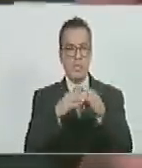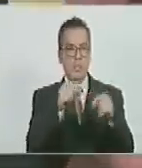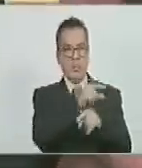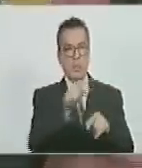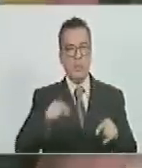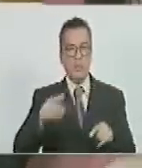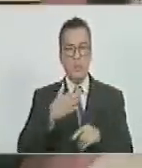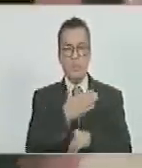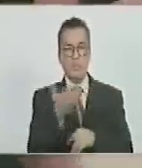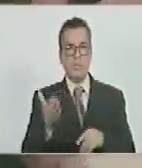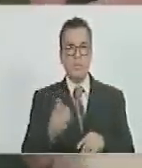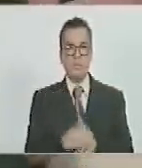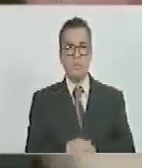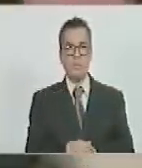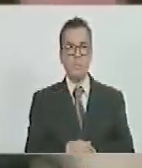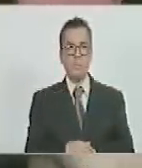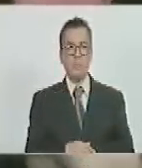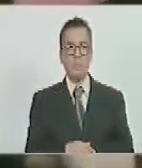todas ustedes.